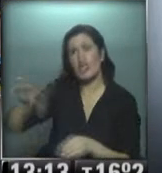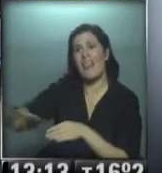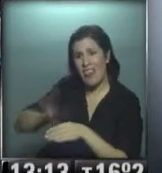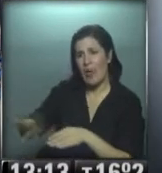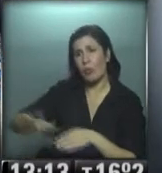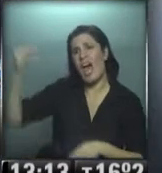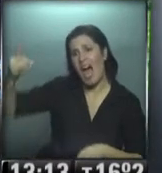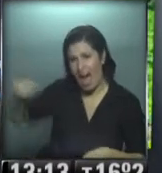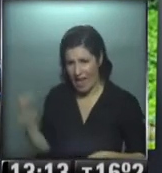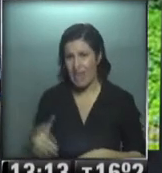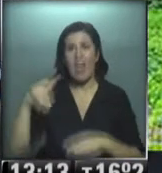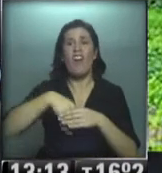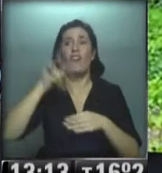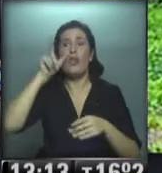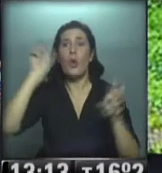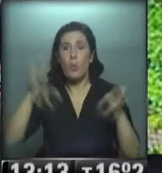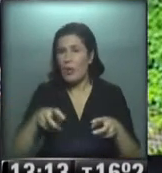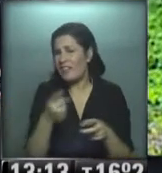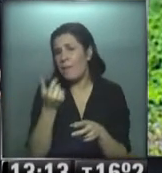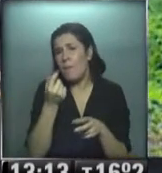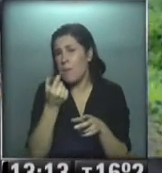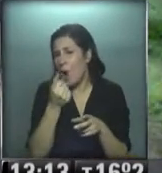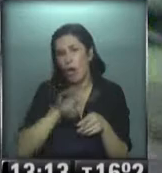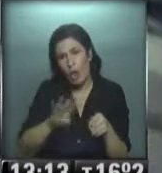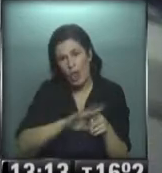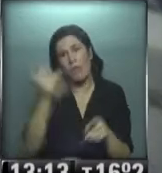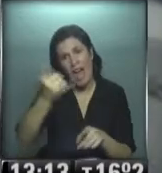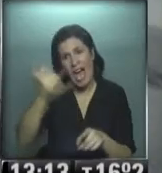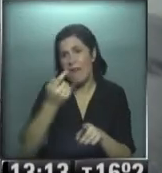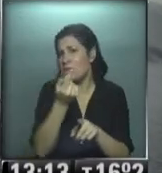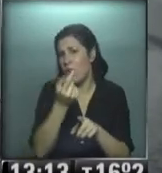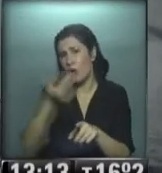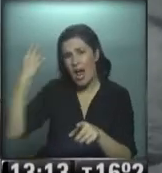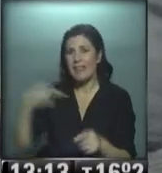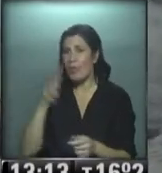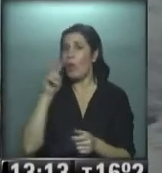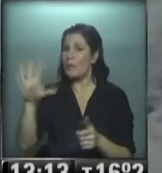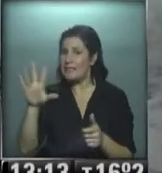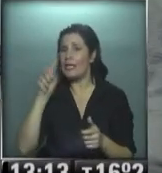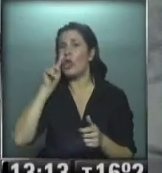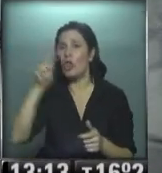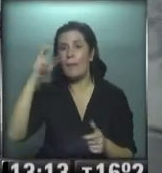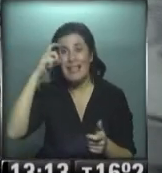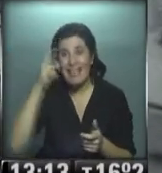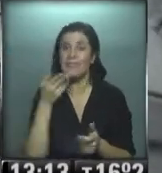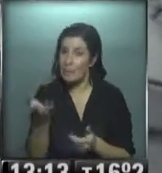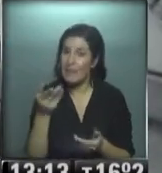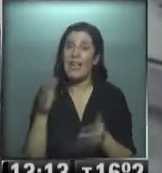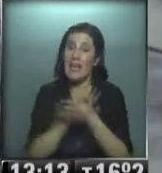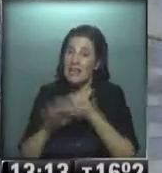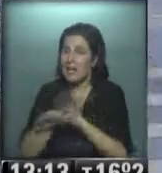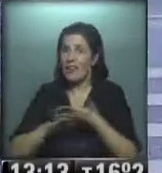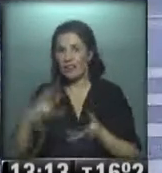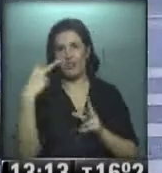ínfimo porcentaje de acreedores que se negaron a ingresar a los canjes de 2005 y 2010 al que adhirieron el 92